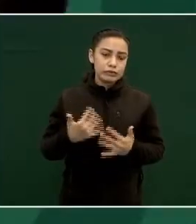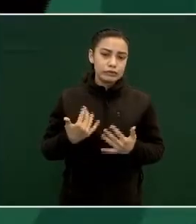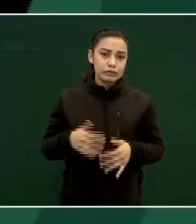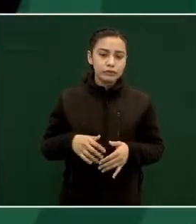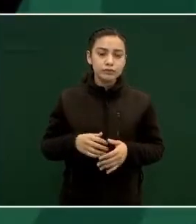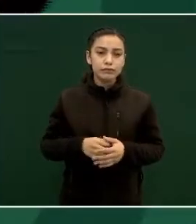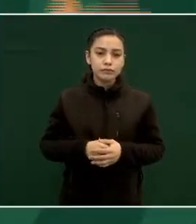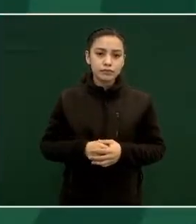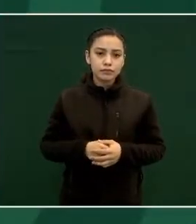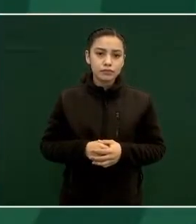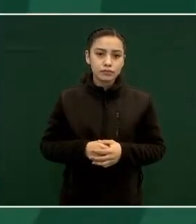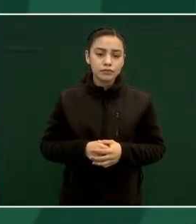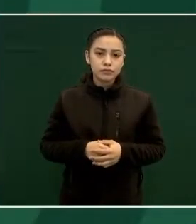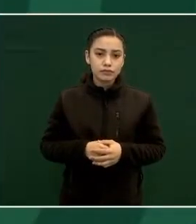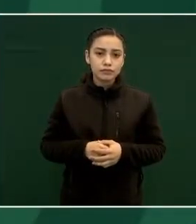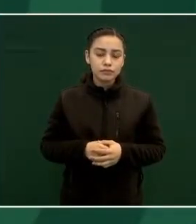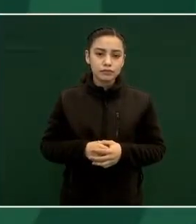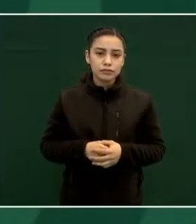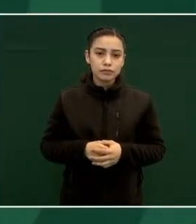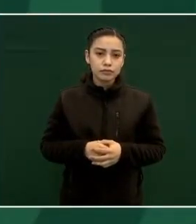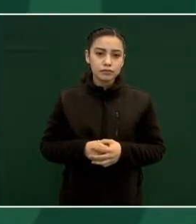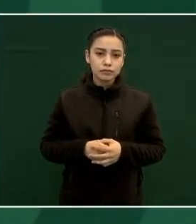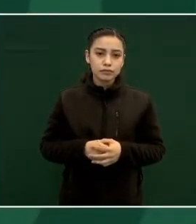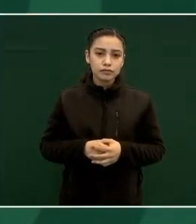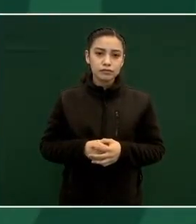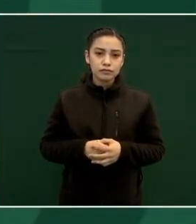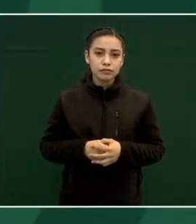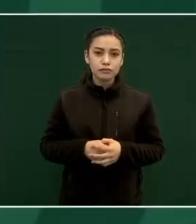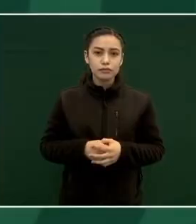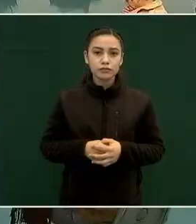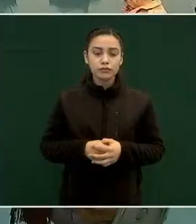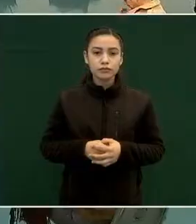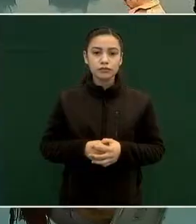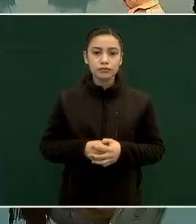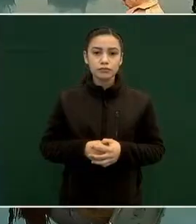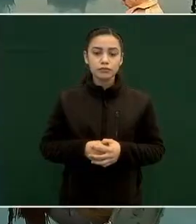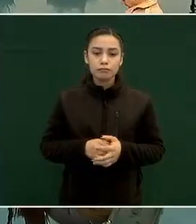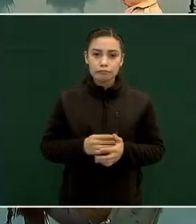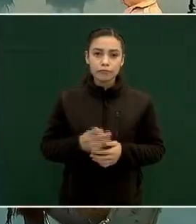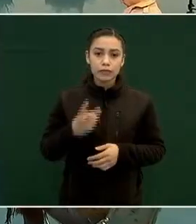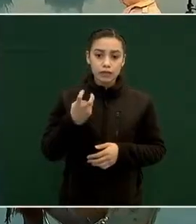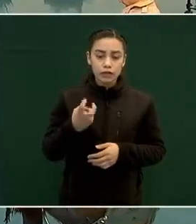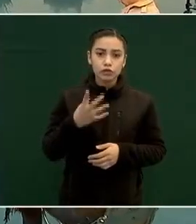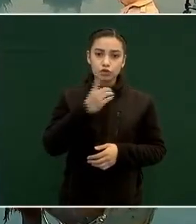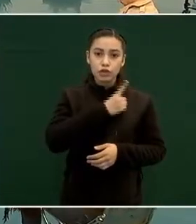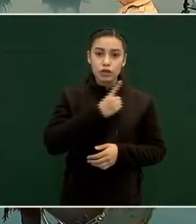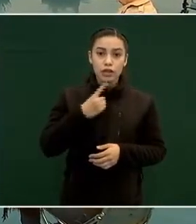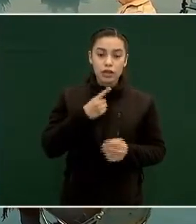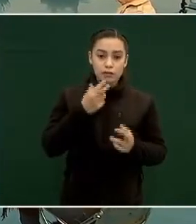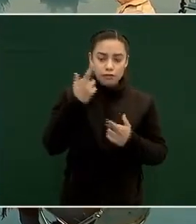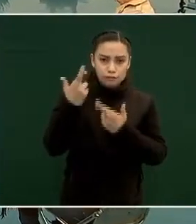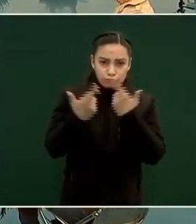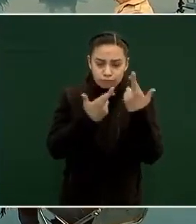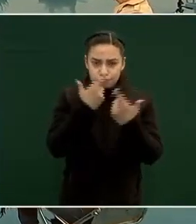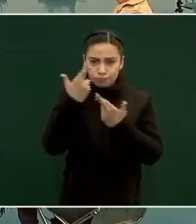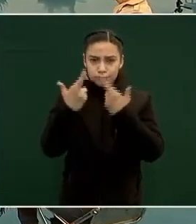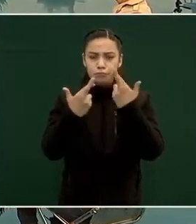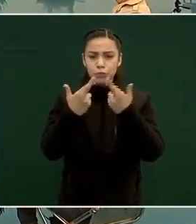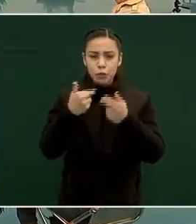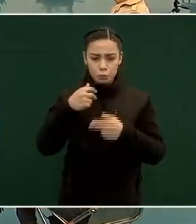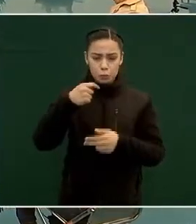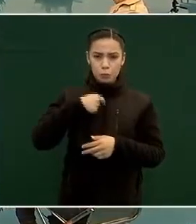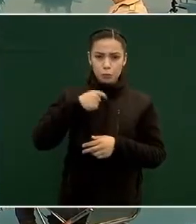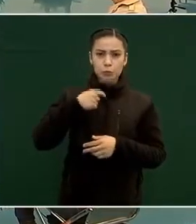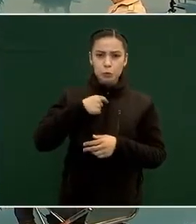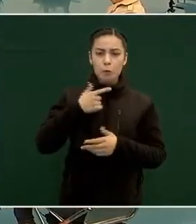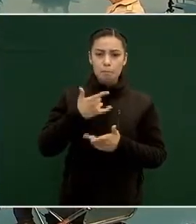es cosa de hacer el análisis. Yo lo tengo hasta escrito en un